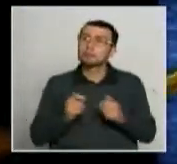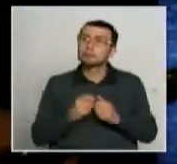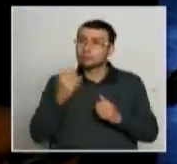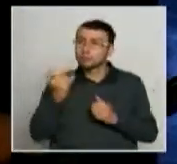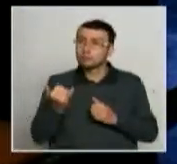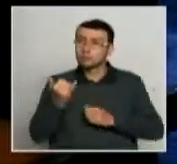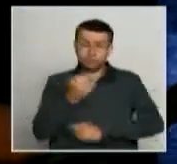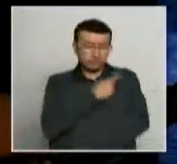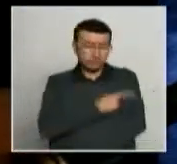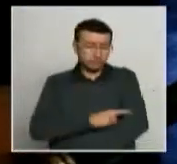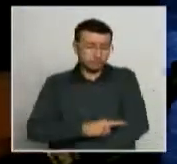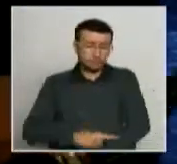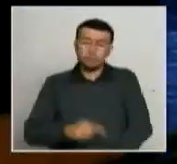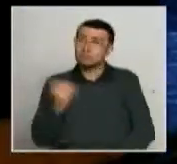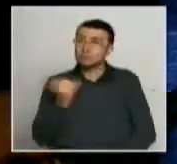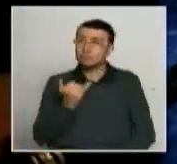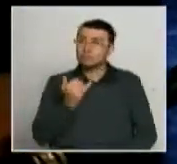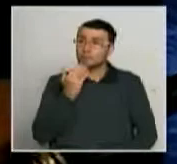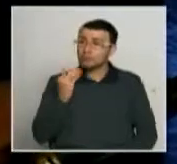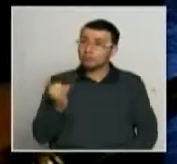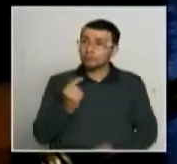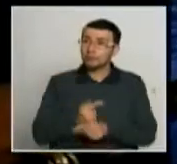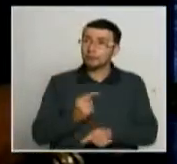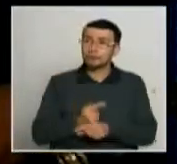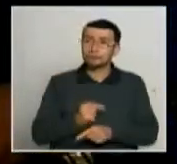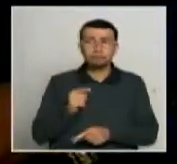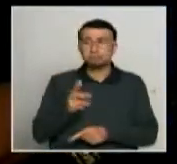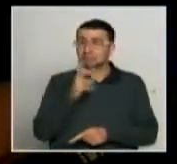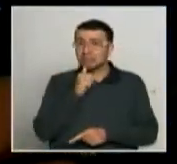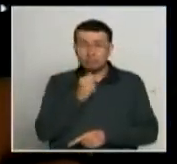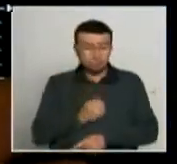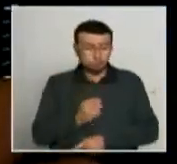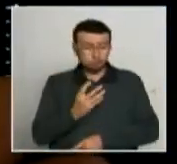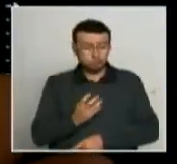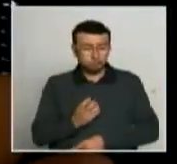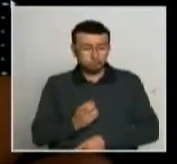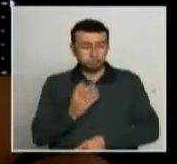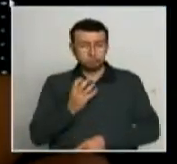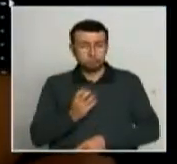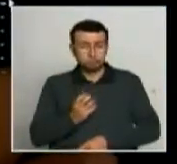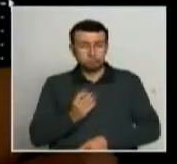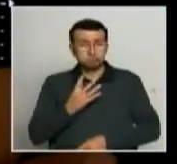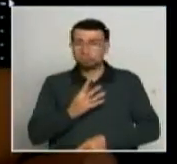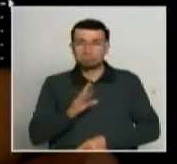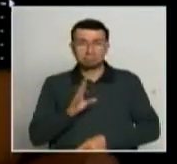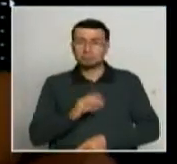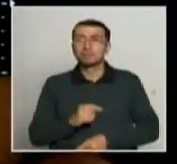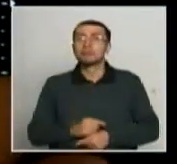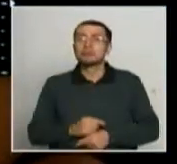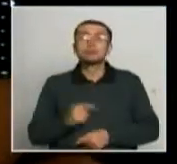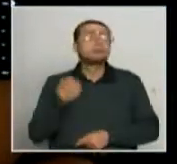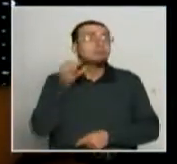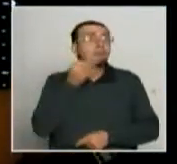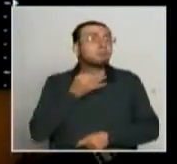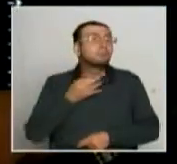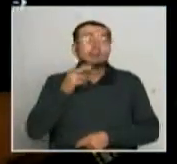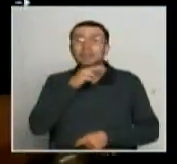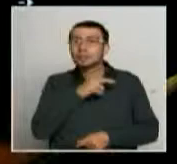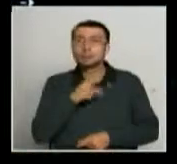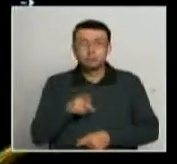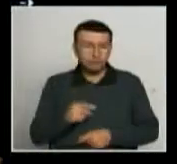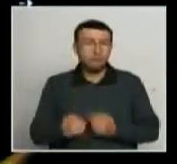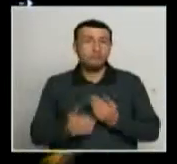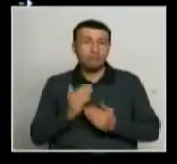venas, como haría por ejemplo en este caso, las venas no pulsan. Las arterias, y las venas se